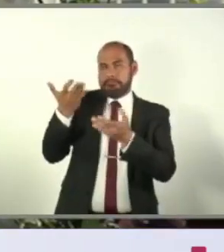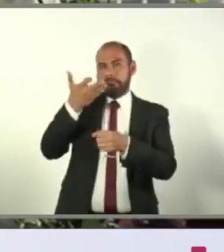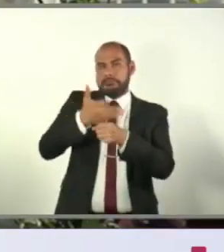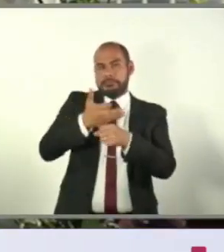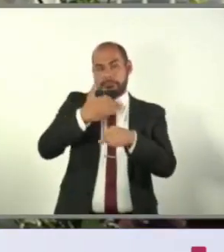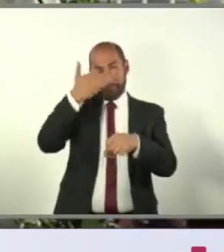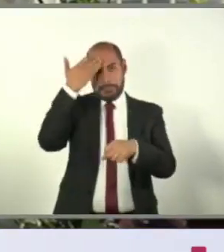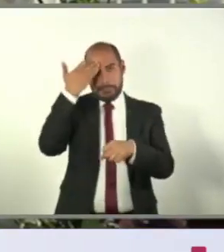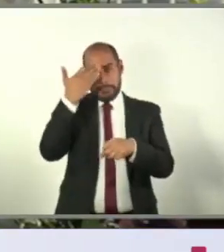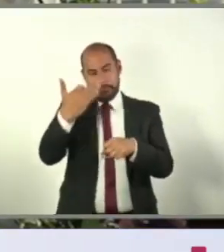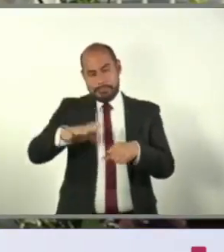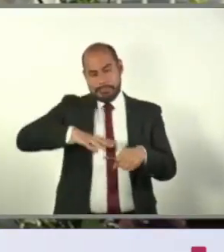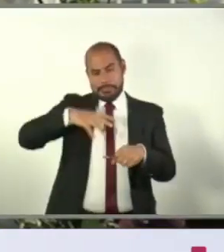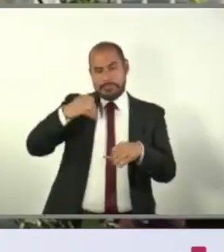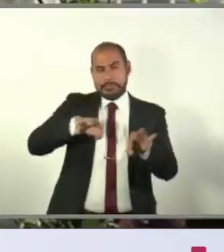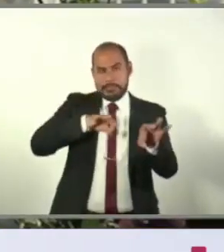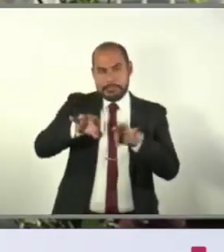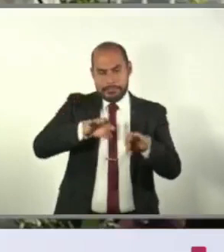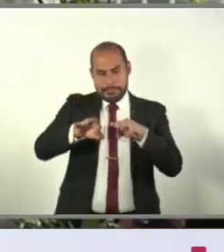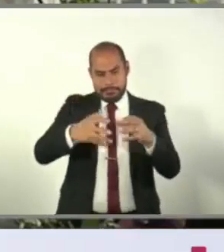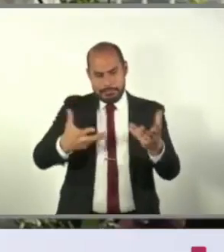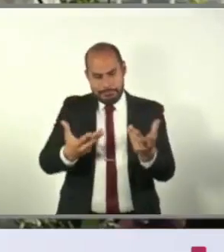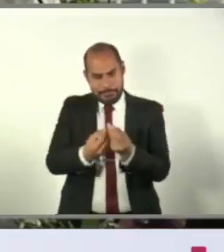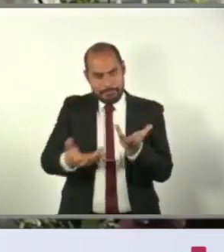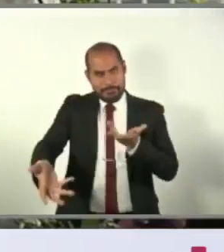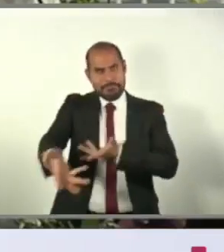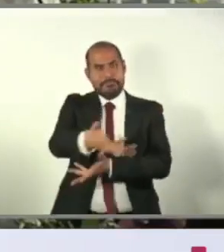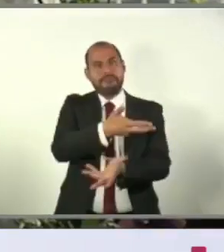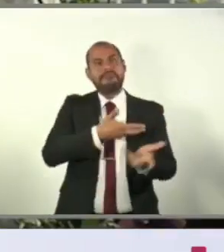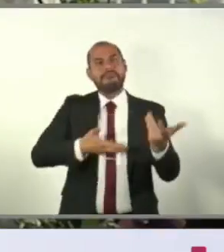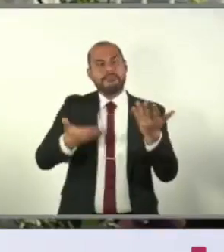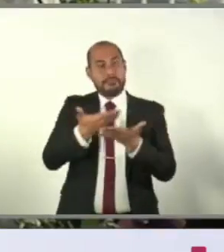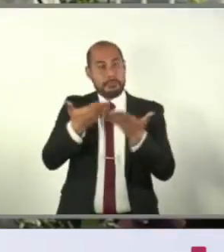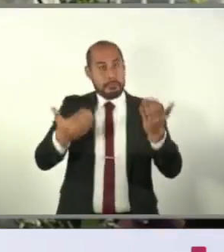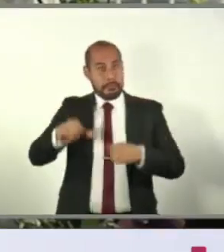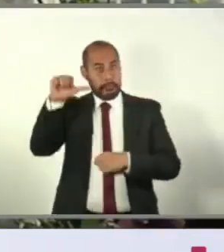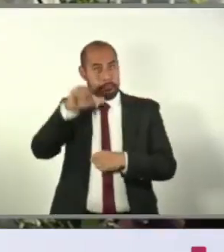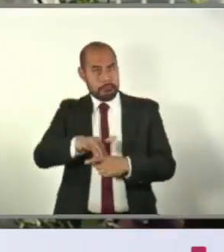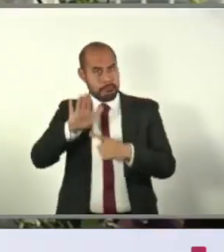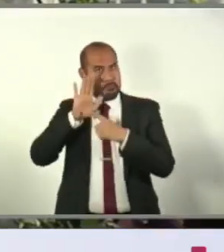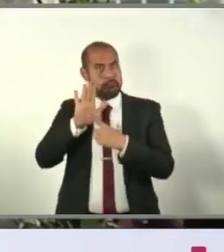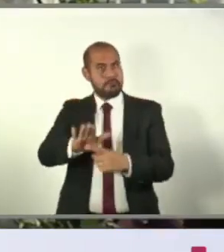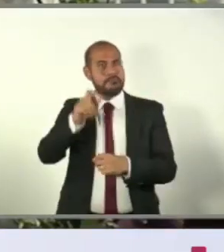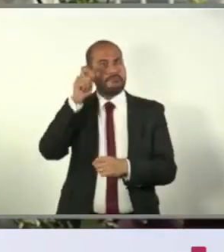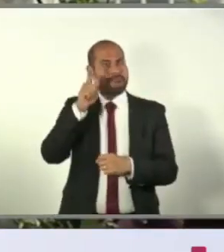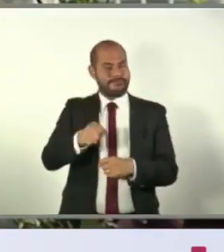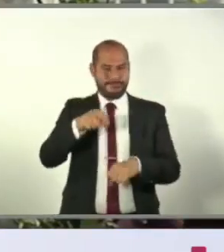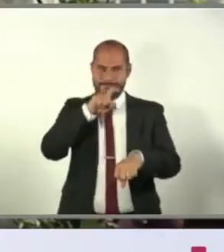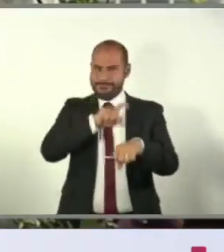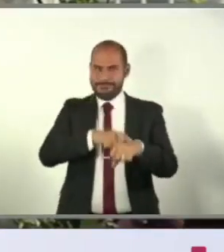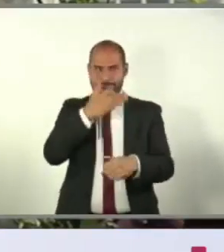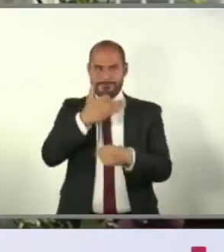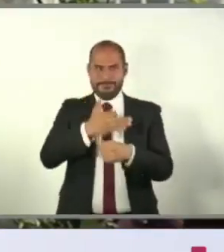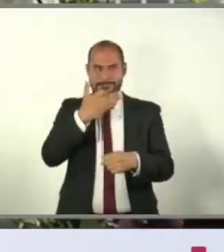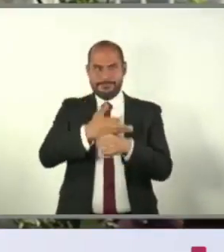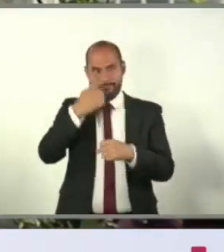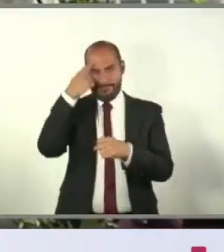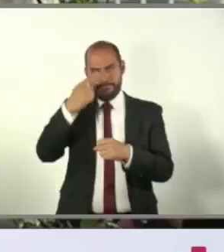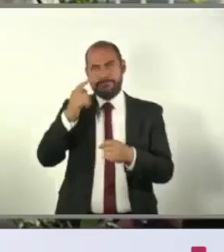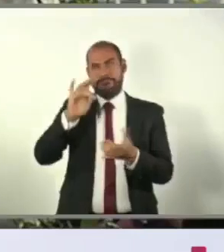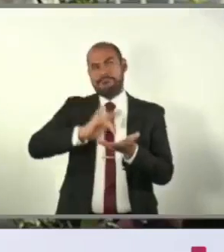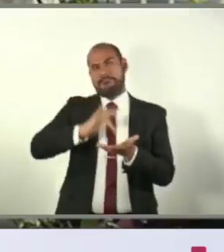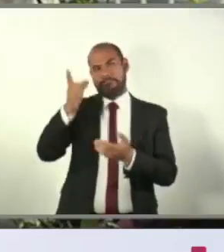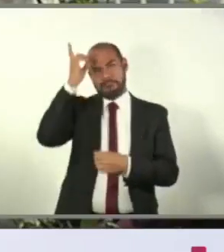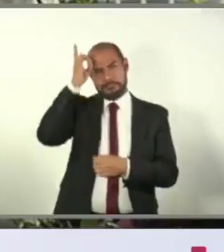de esfuerzo, de trabajo en conjunto y que hoy se consagra en este momento para dar gracias